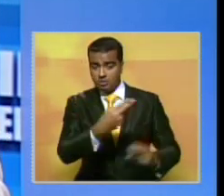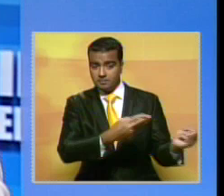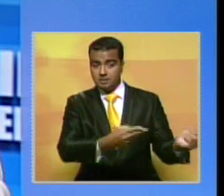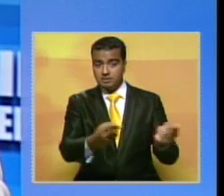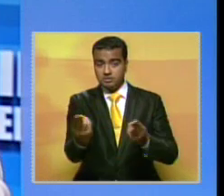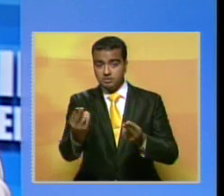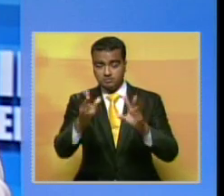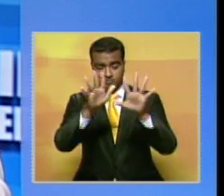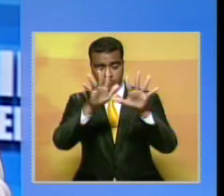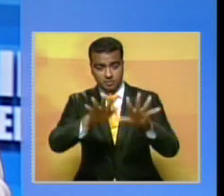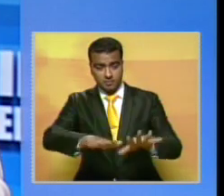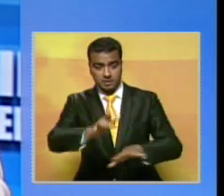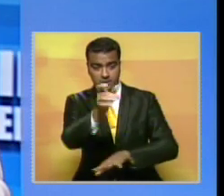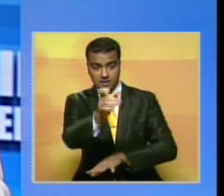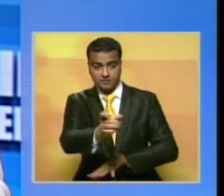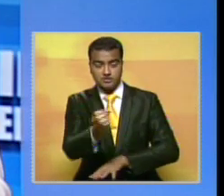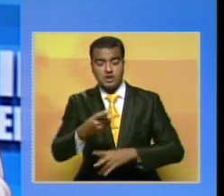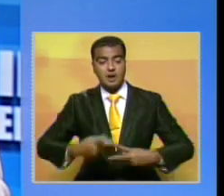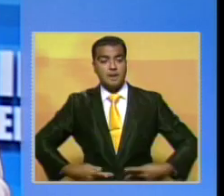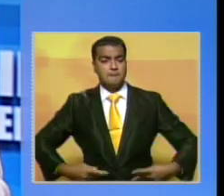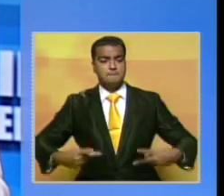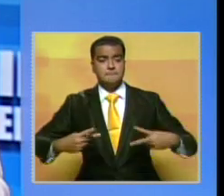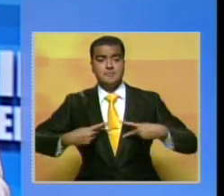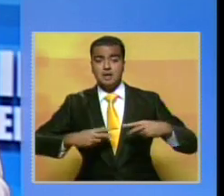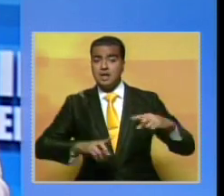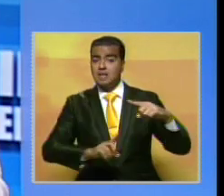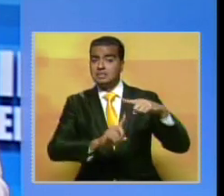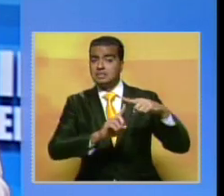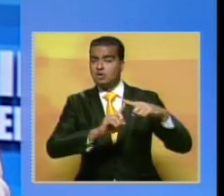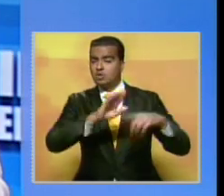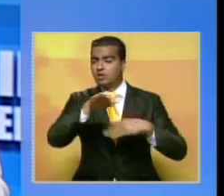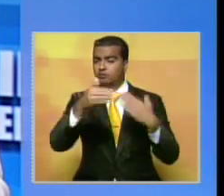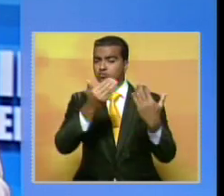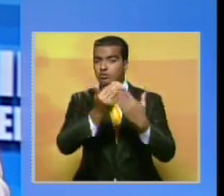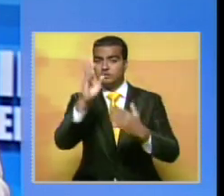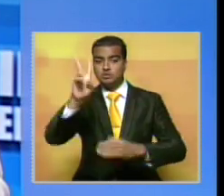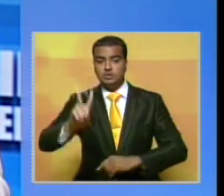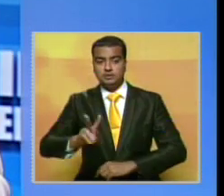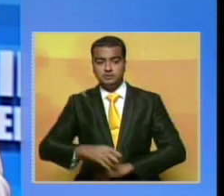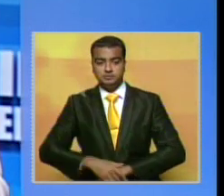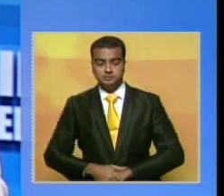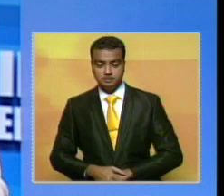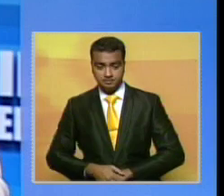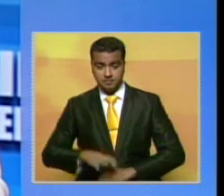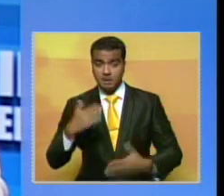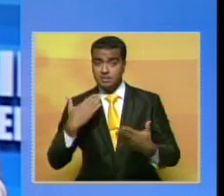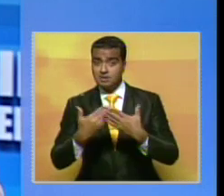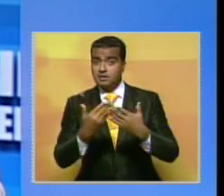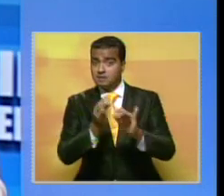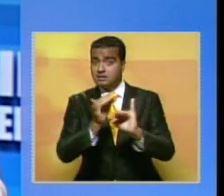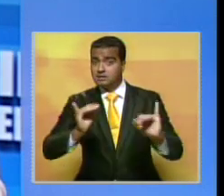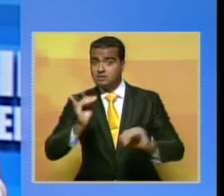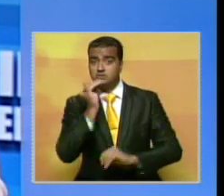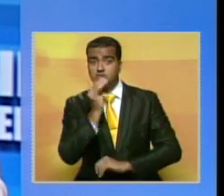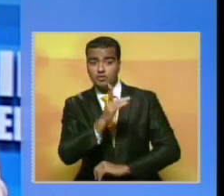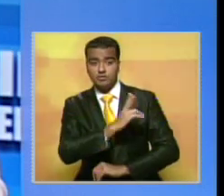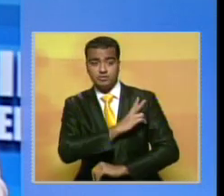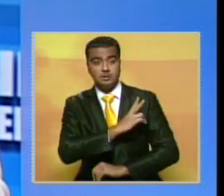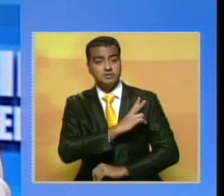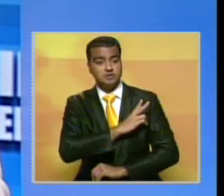para rendir homenaje a quien fuera en vida el tío de todos los venezolanos. Hasta aquí la presente emisión de su